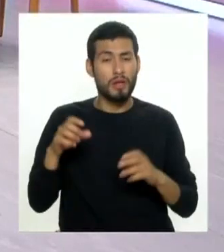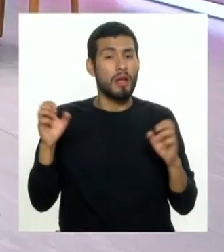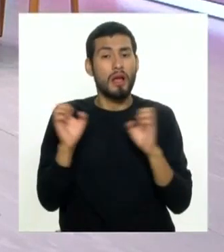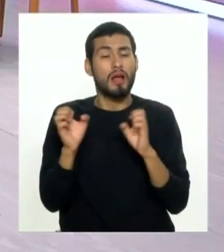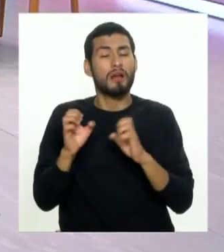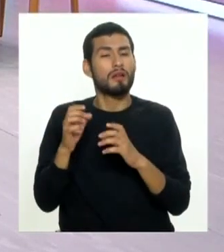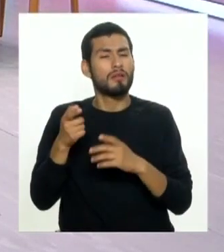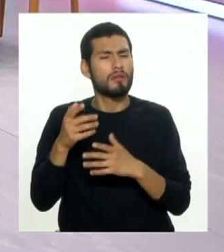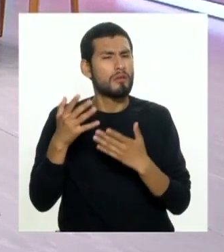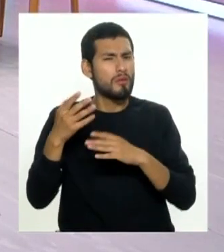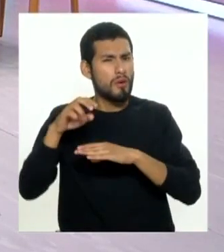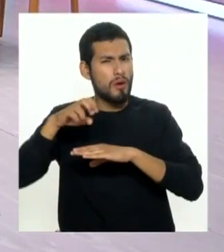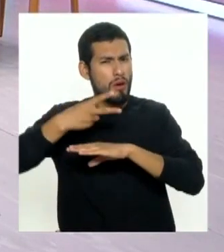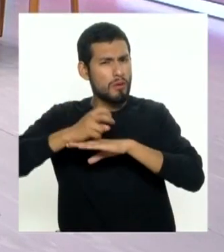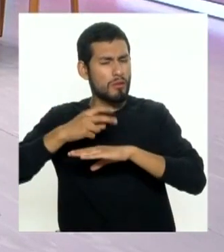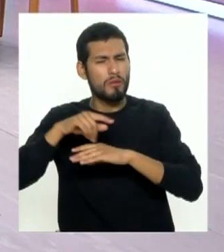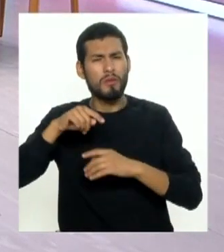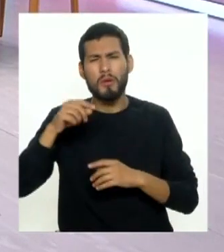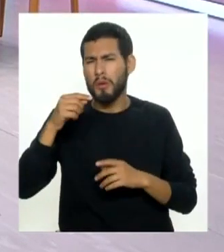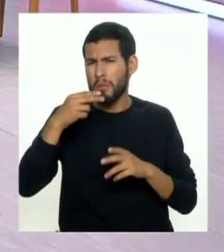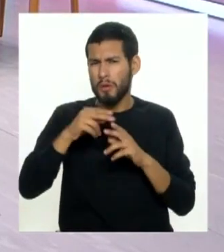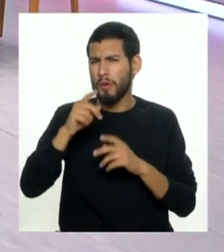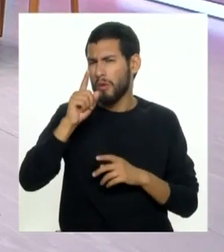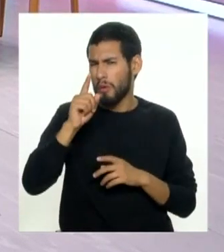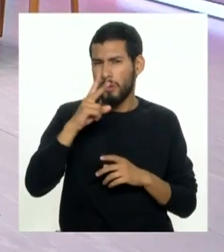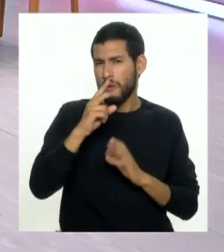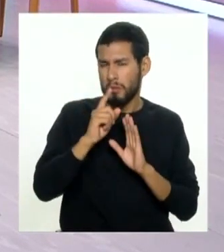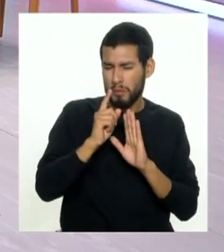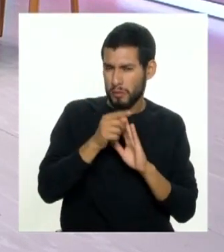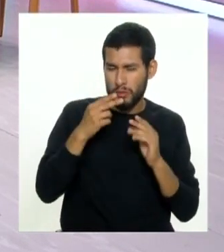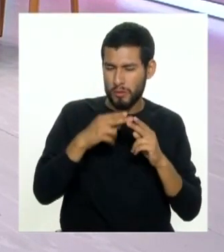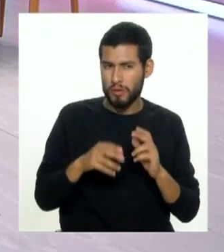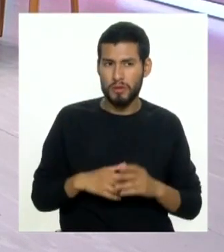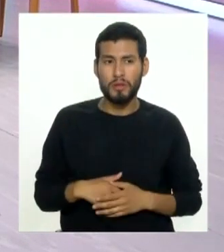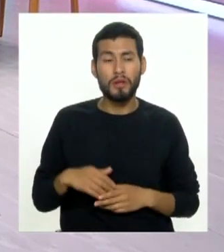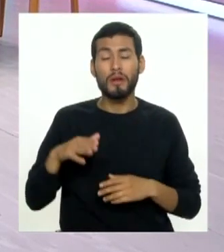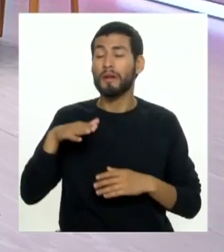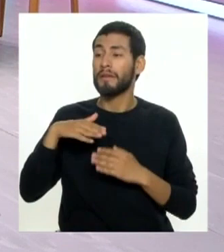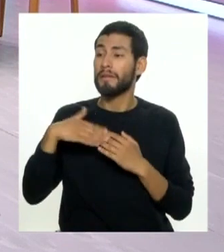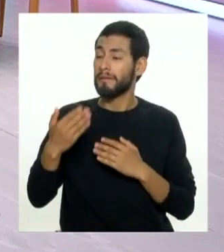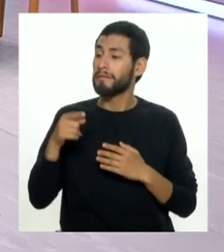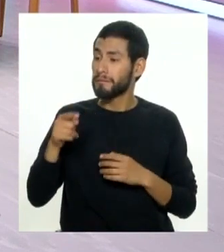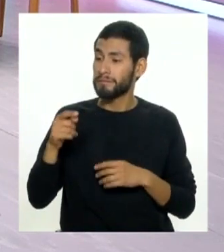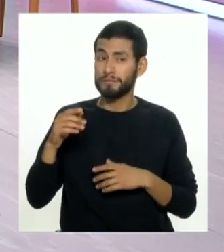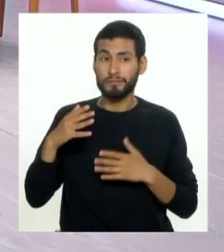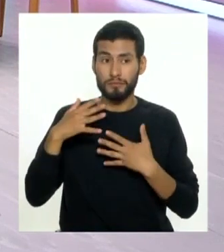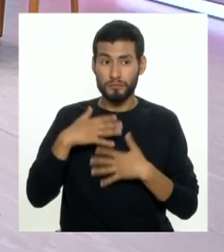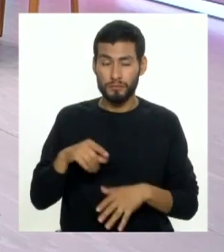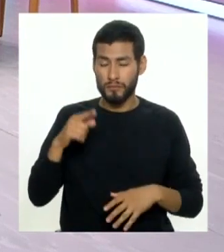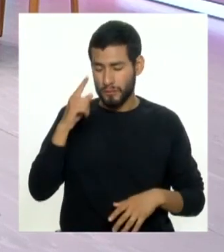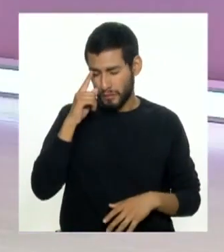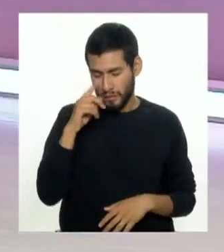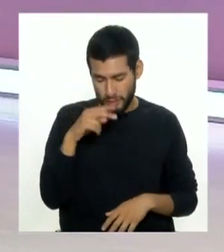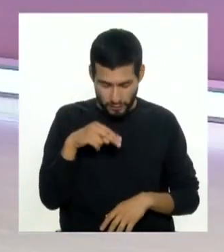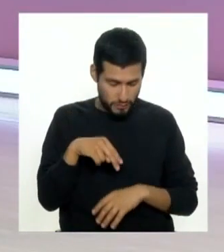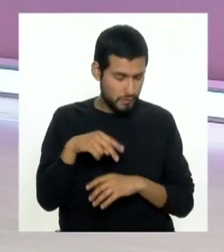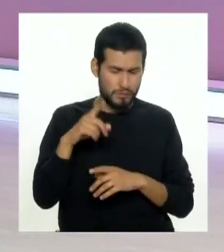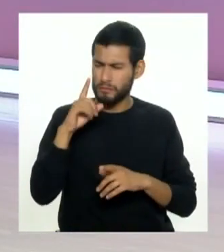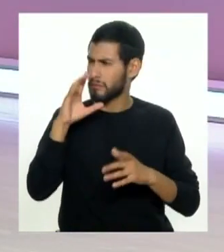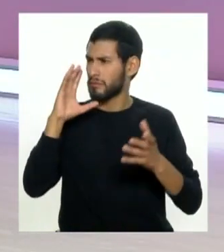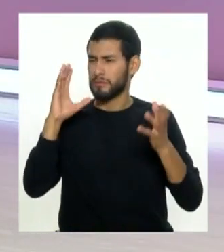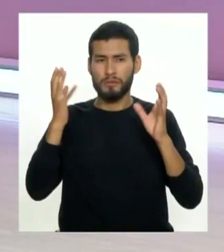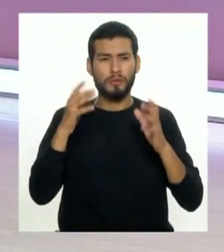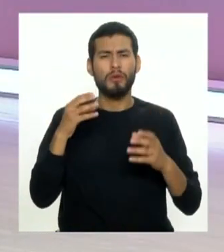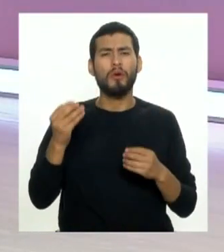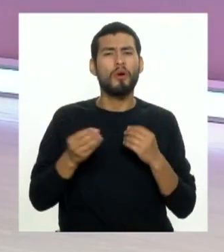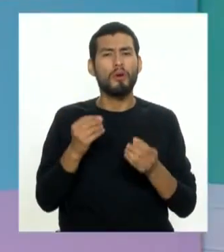epilépticas normalmente duran menos de 1 o 2 minutos. Y después hay un periodo postictal, que es de pronto que el paciente se levanta confundido. ¿Ahí cómo